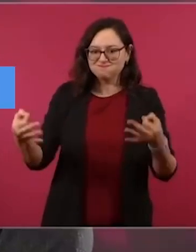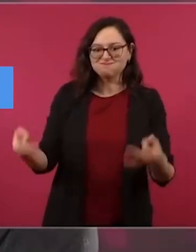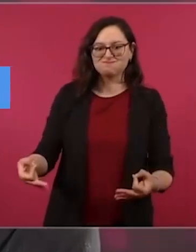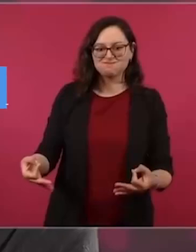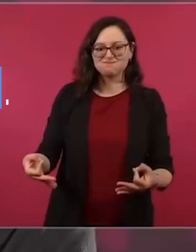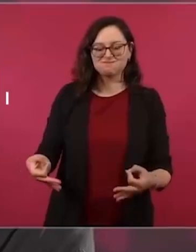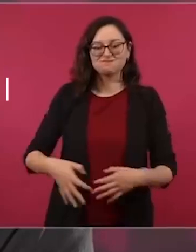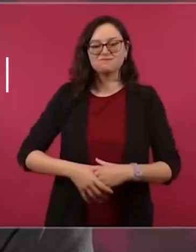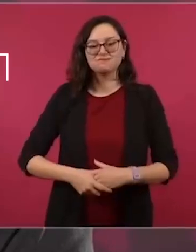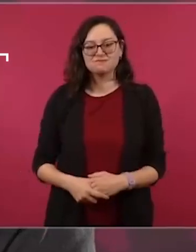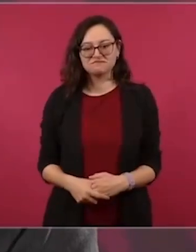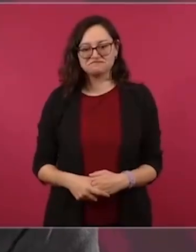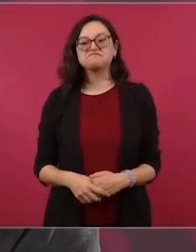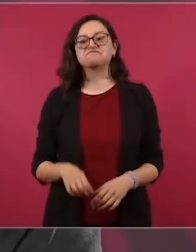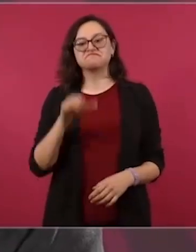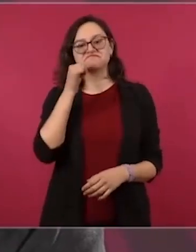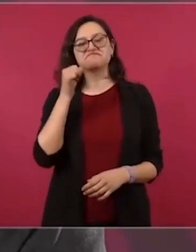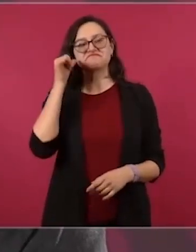Ayer se demostró.